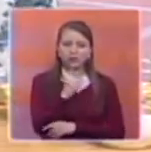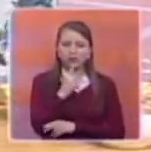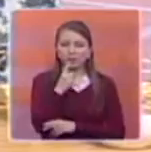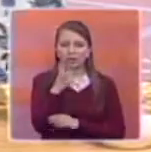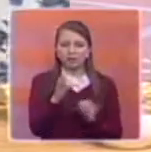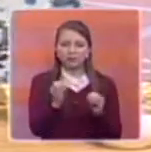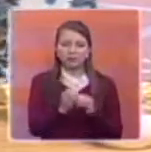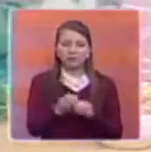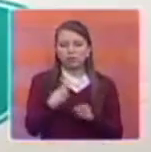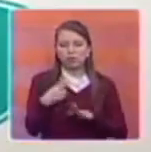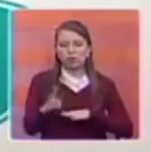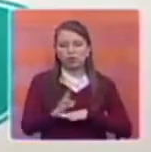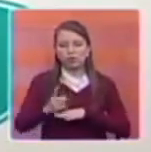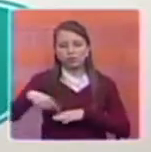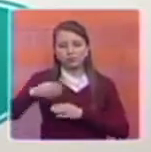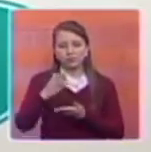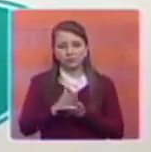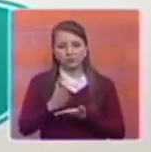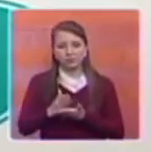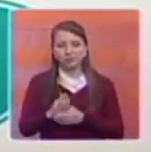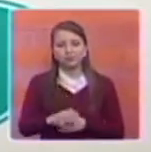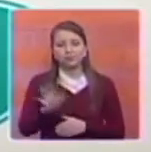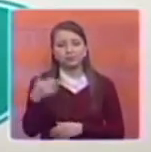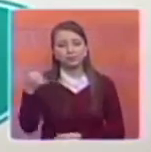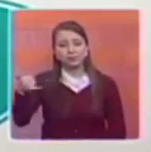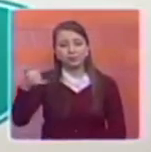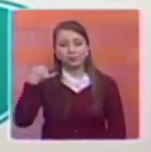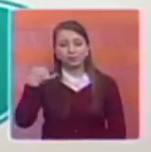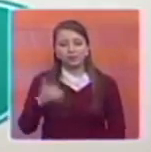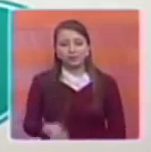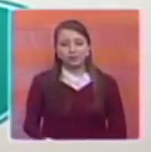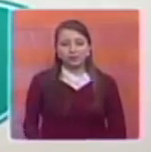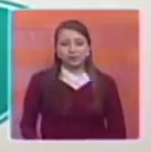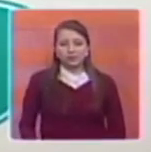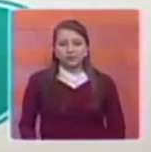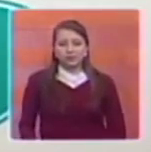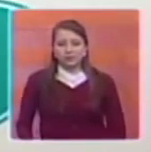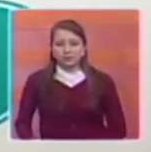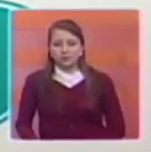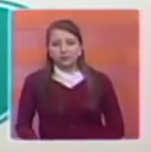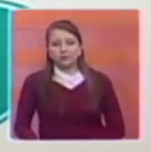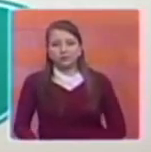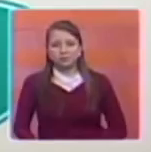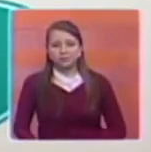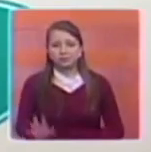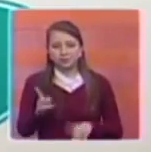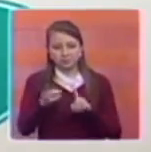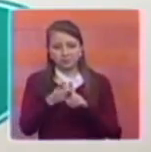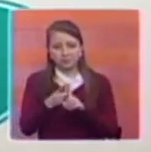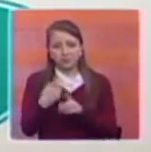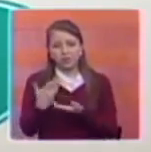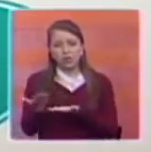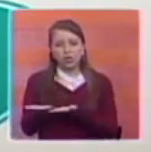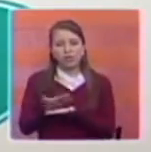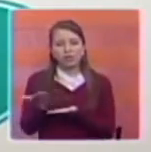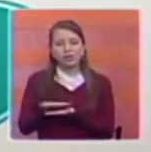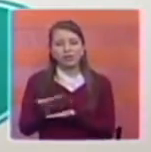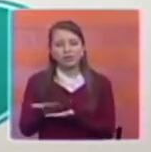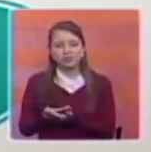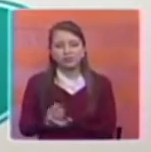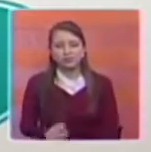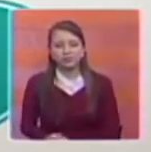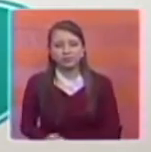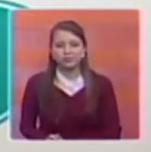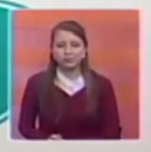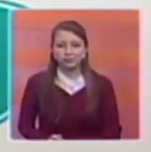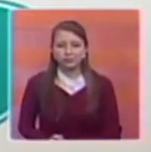mucho más en las recetas, ¿no? Tenemos una llamadita, pero yo quería poner el tomate, esperemos un ratito que se me resfría y aquí vamos a recibir.